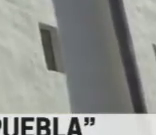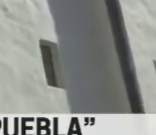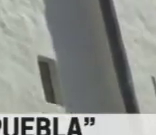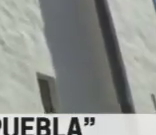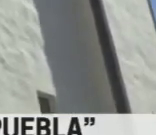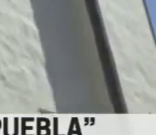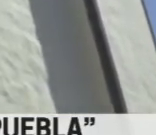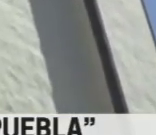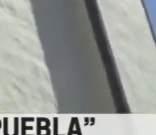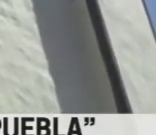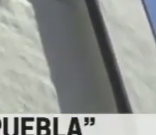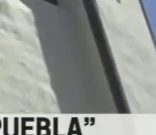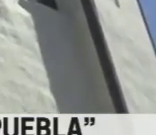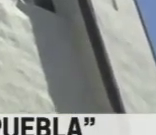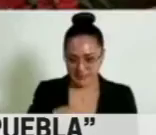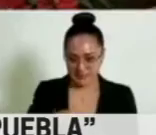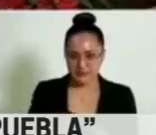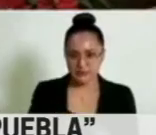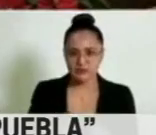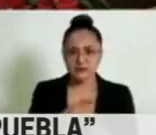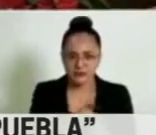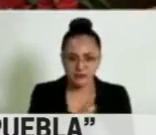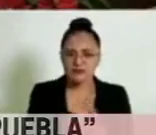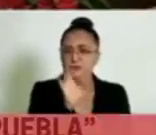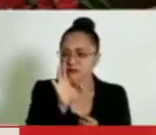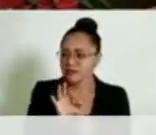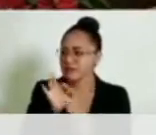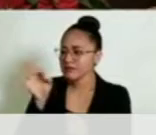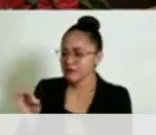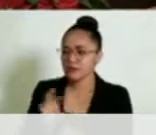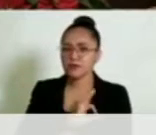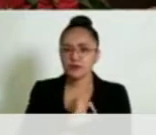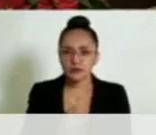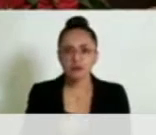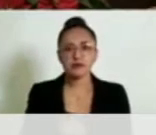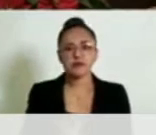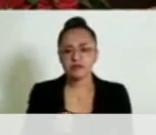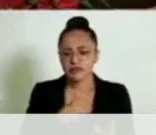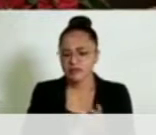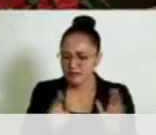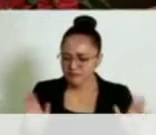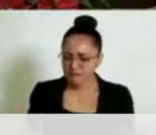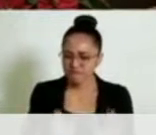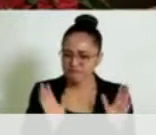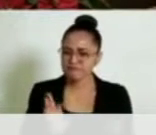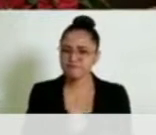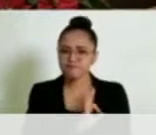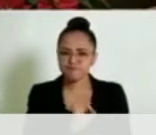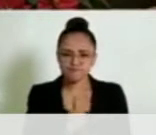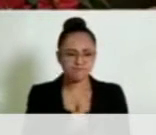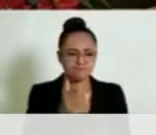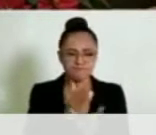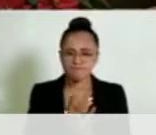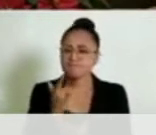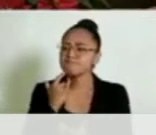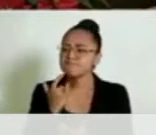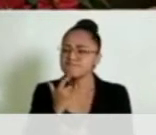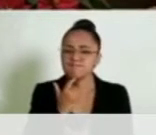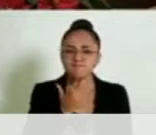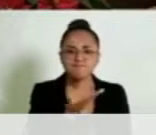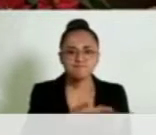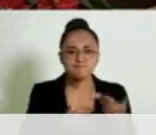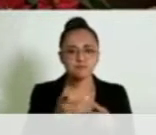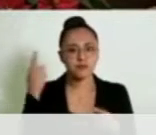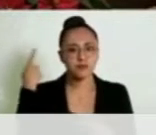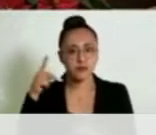y tradición lo que tenemos que promover es el consumo interno en puebla